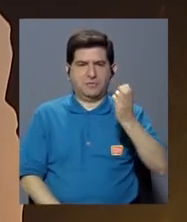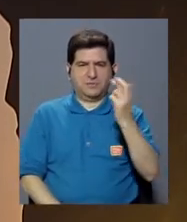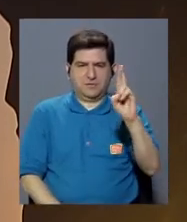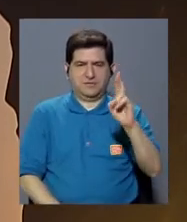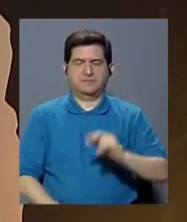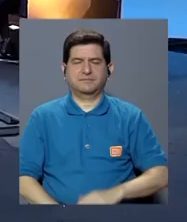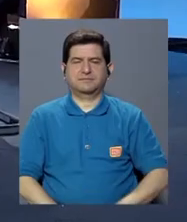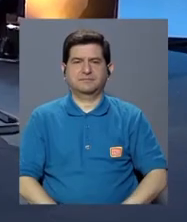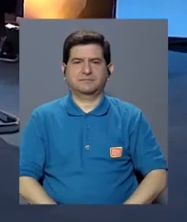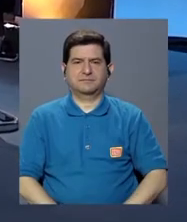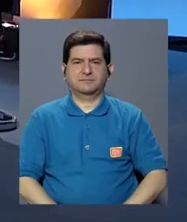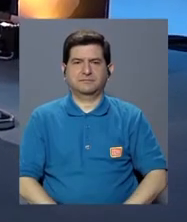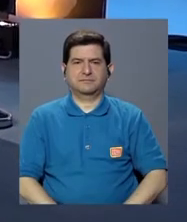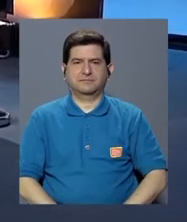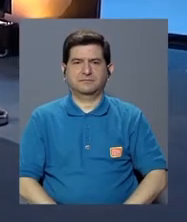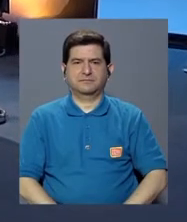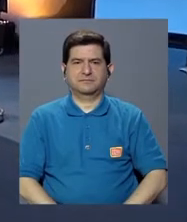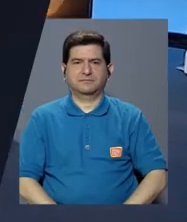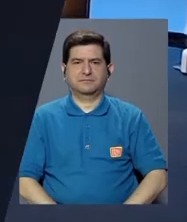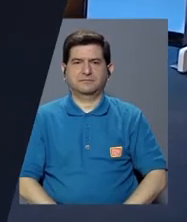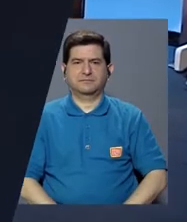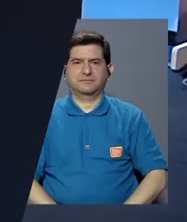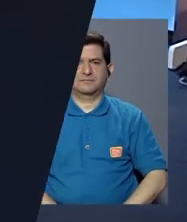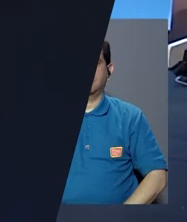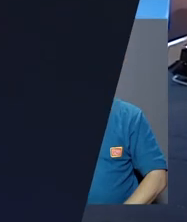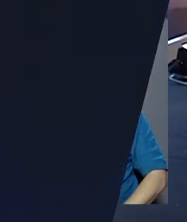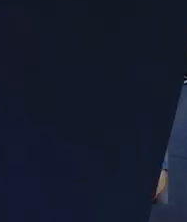Universidad de Costa Rica.